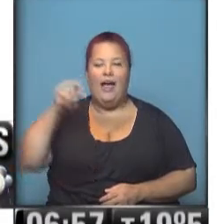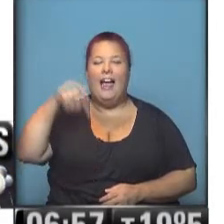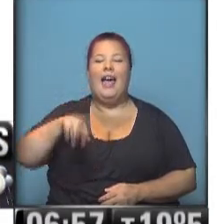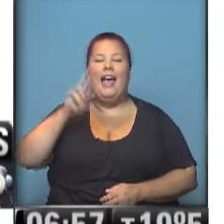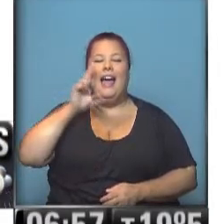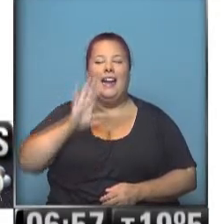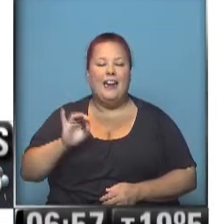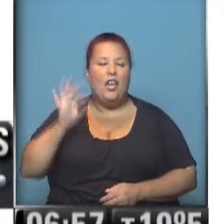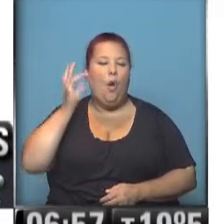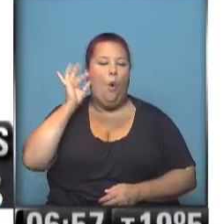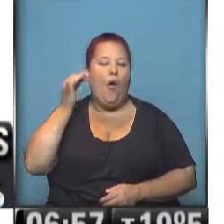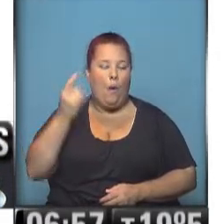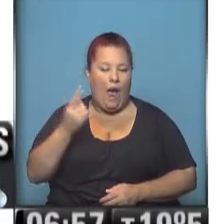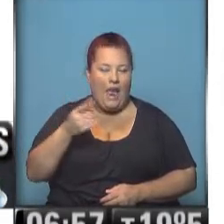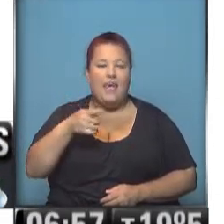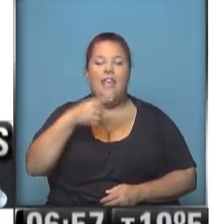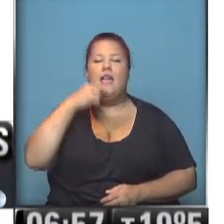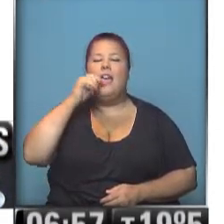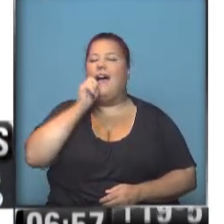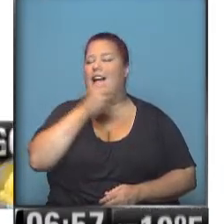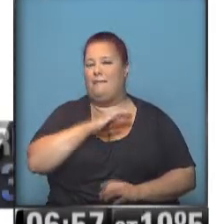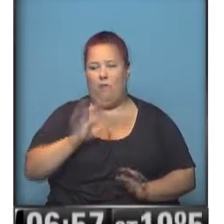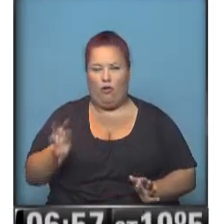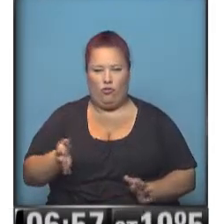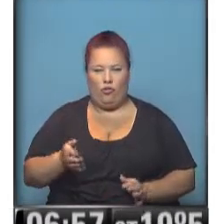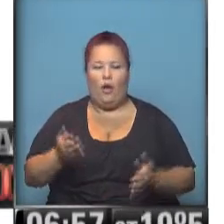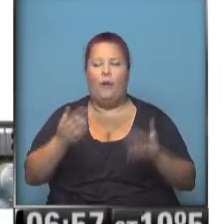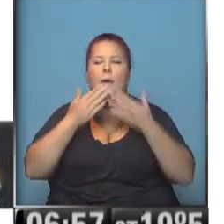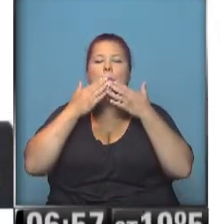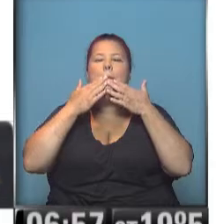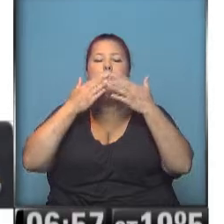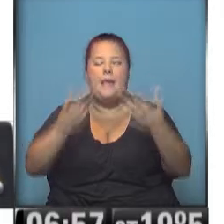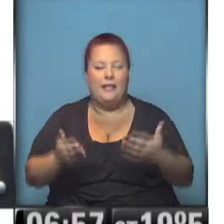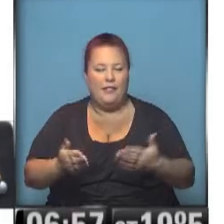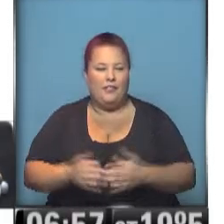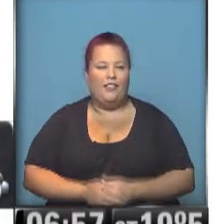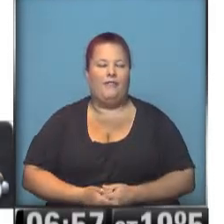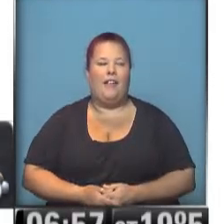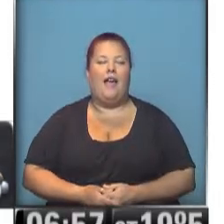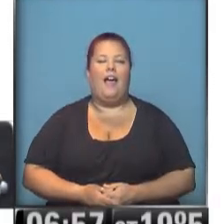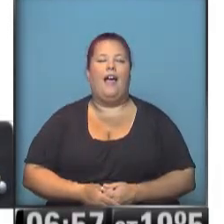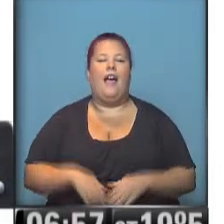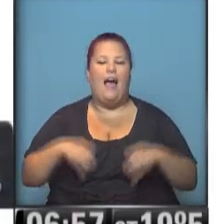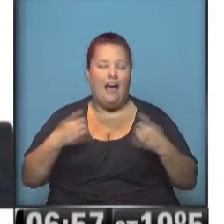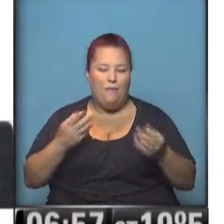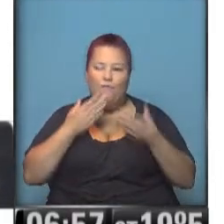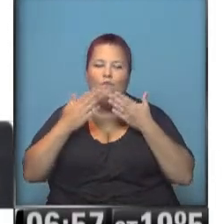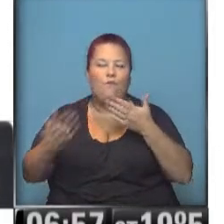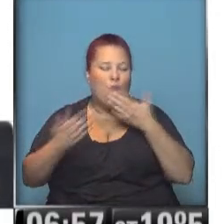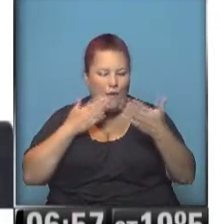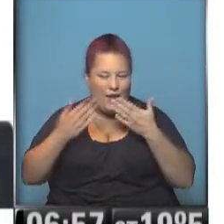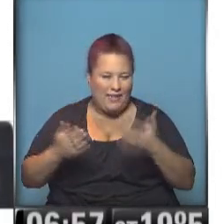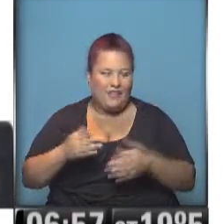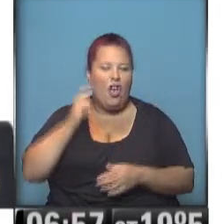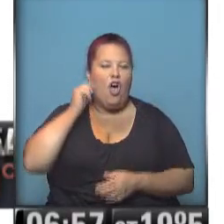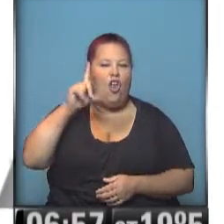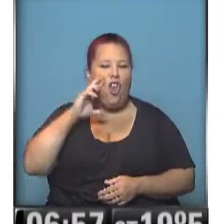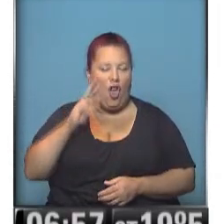río Gualeguay, precioso. Un beso. Ah, debe ser muchos besos. Te saluda